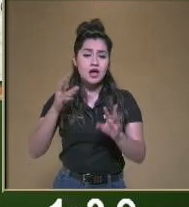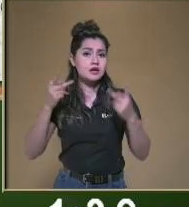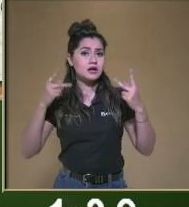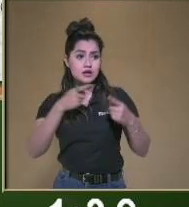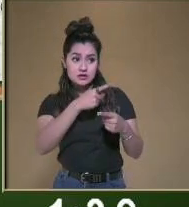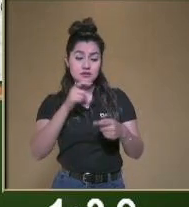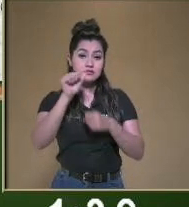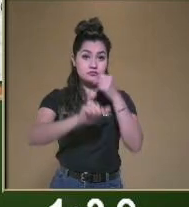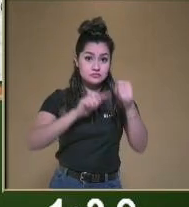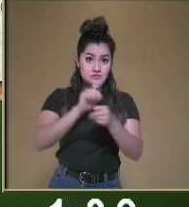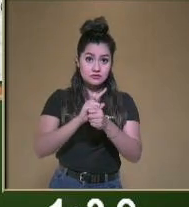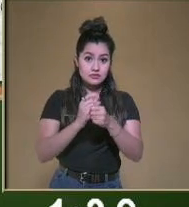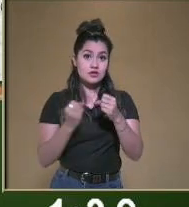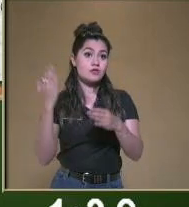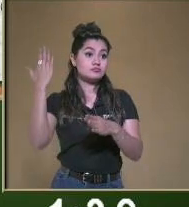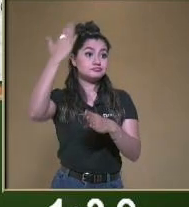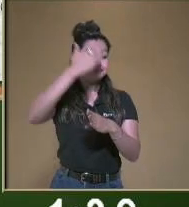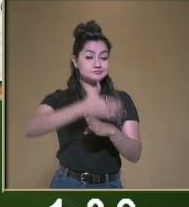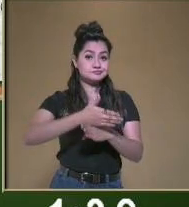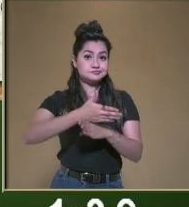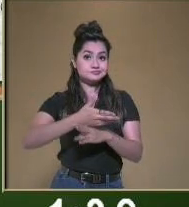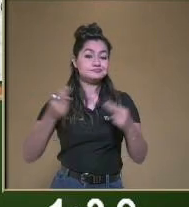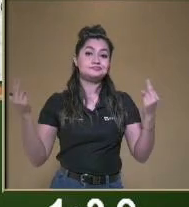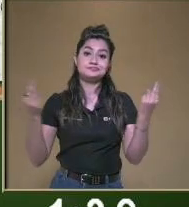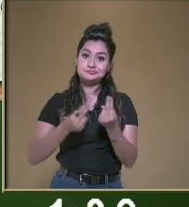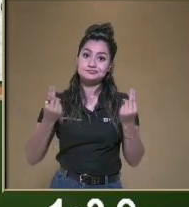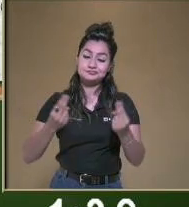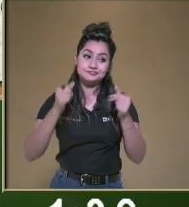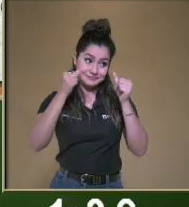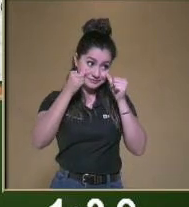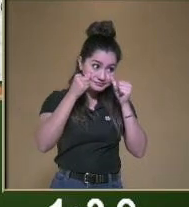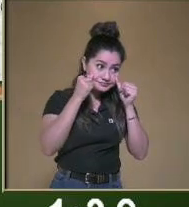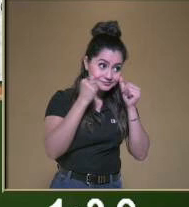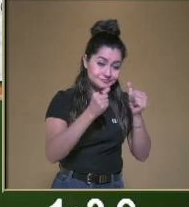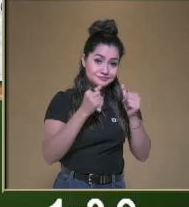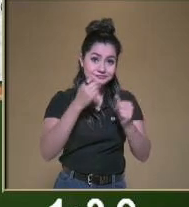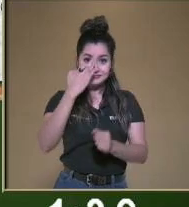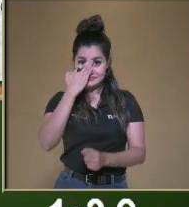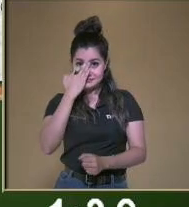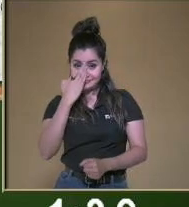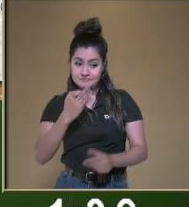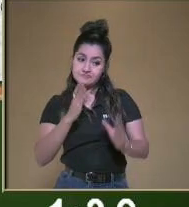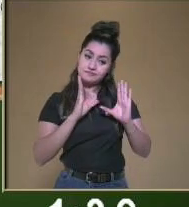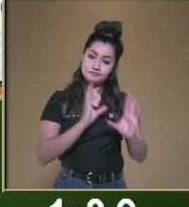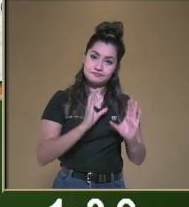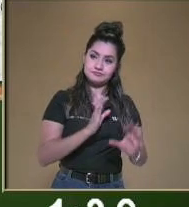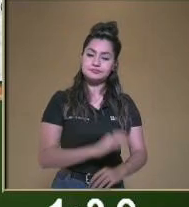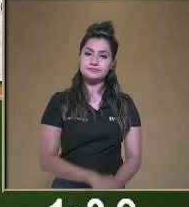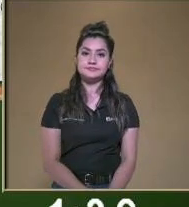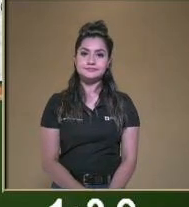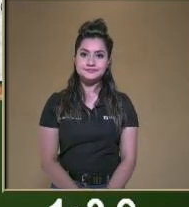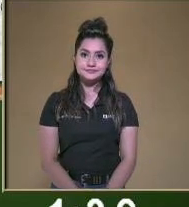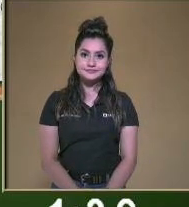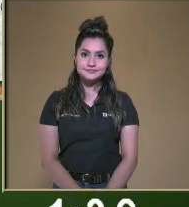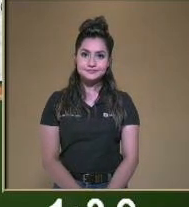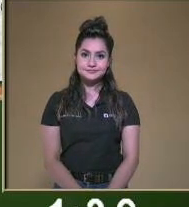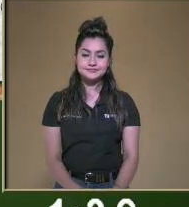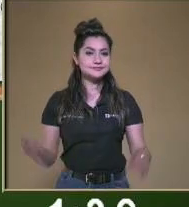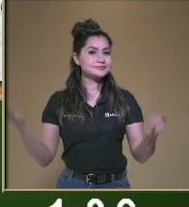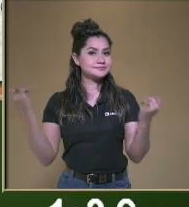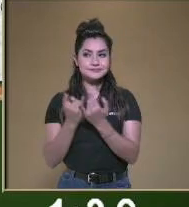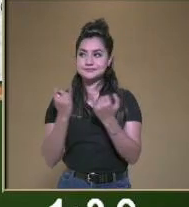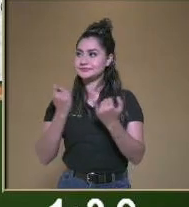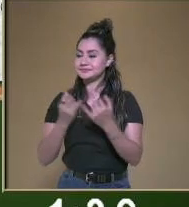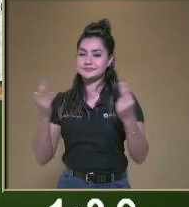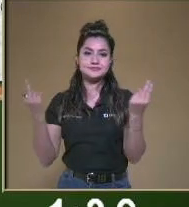casa, y al igual que los bebés o los niños, va a necesitar tiempo y cuidados. Así que también es otra de lo